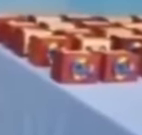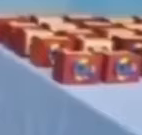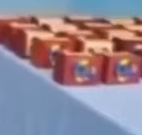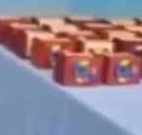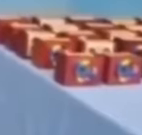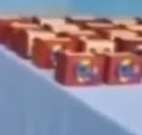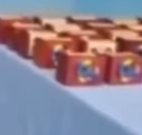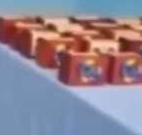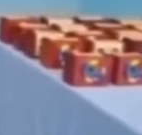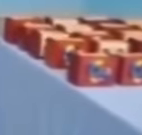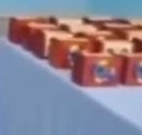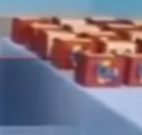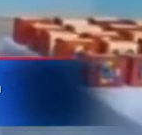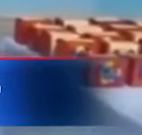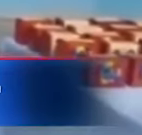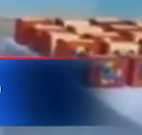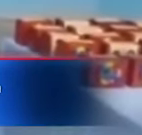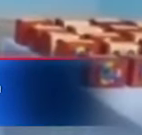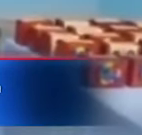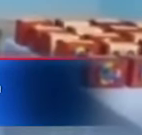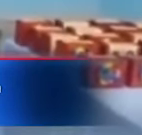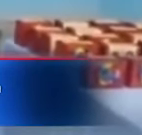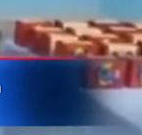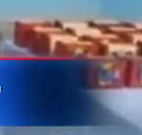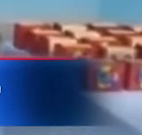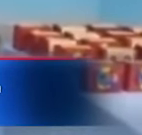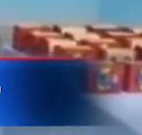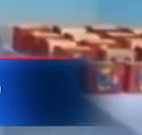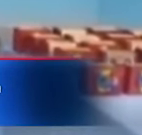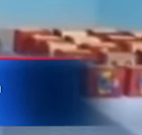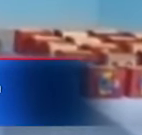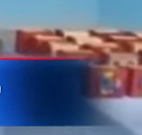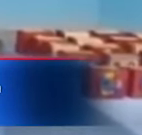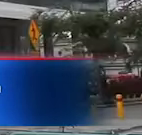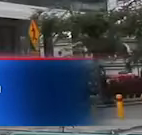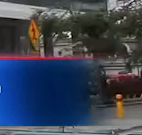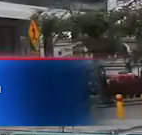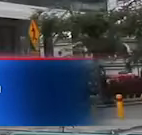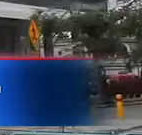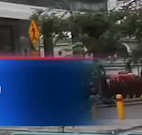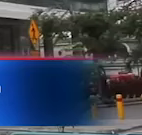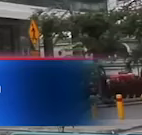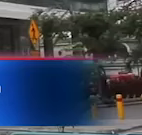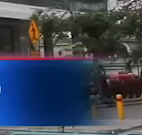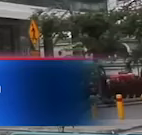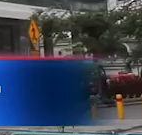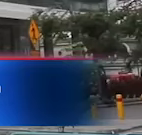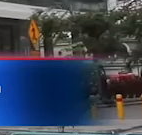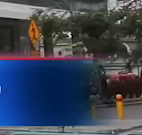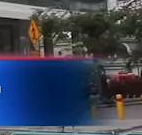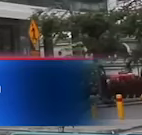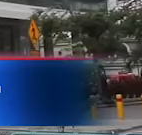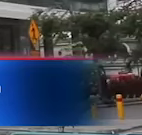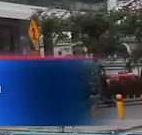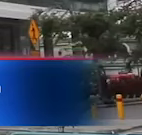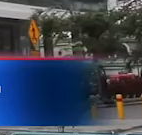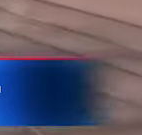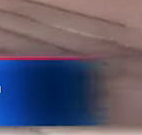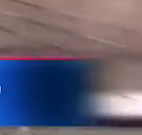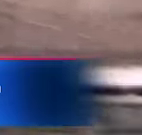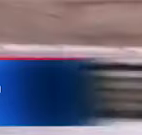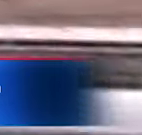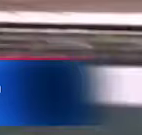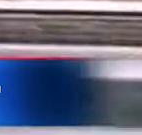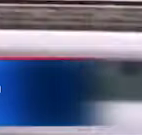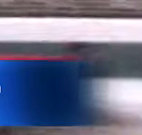Públicamente se presentaba como una exitosa relacionadora pública, asesora comunicacional y persona de confianza de la expresidenta de la